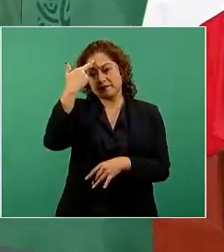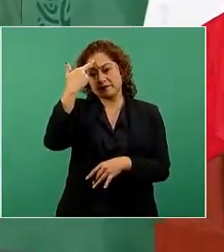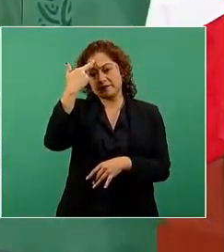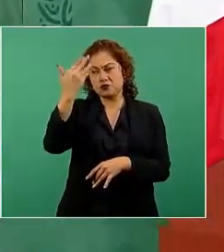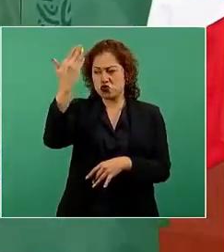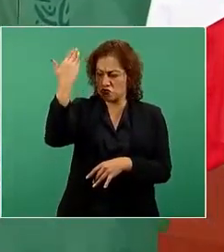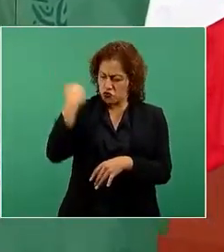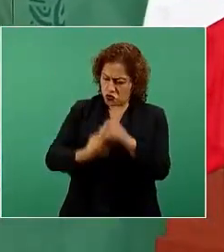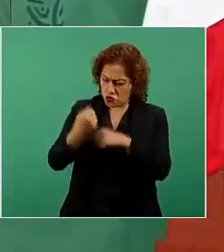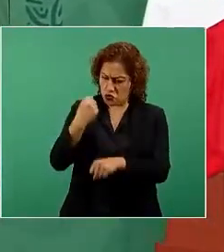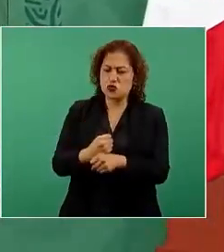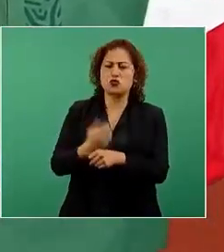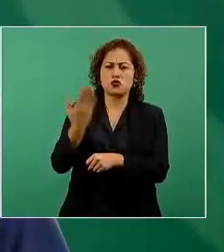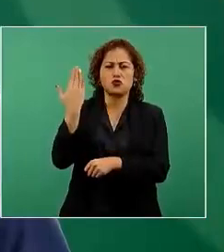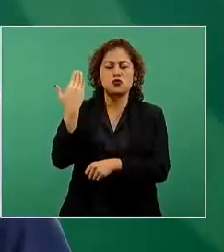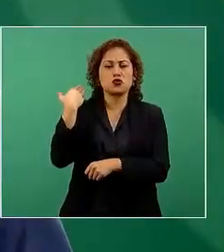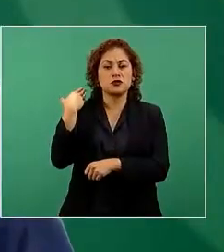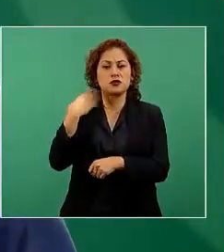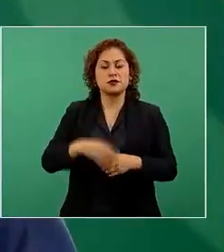hace algunos años